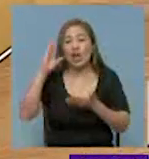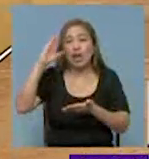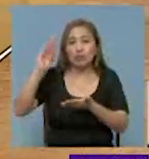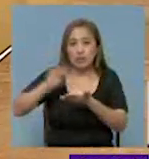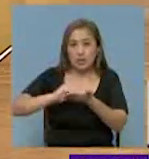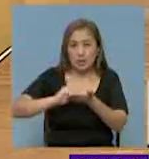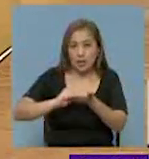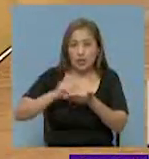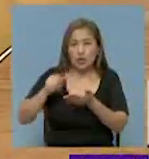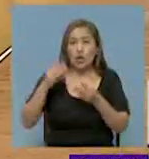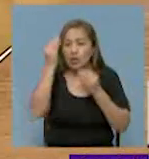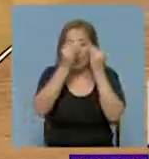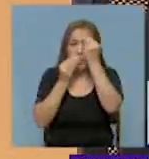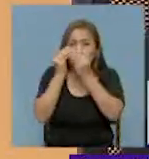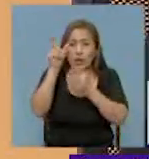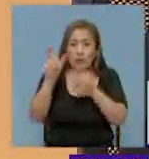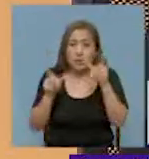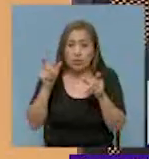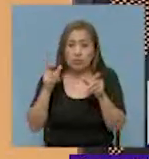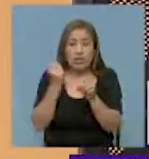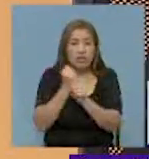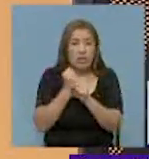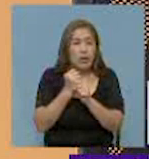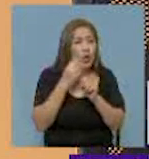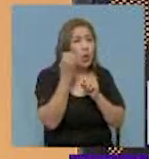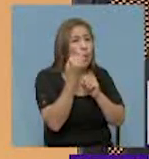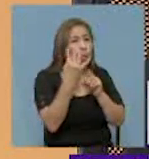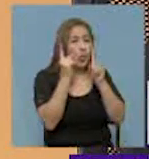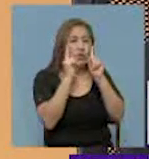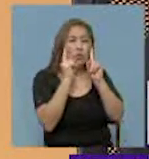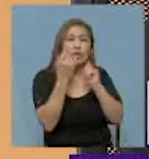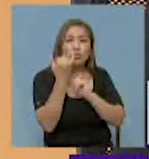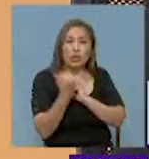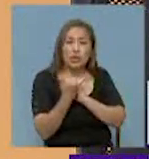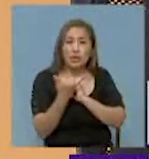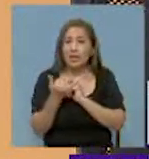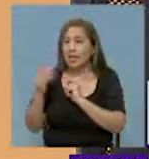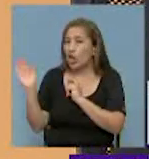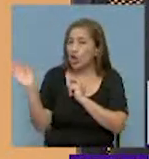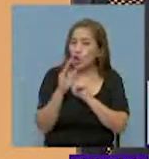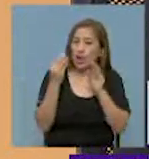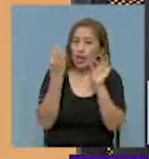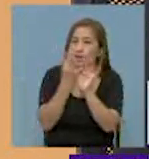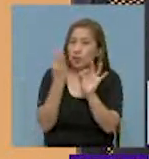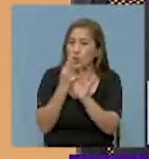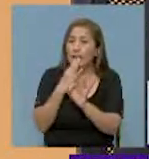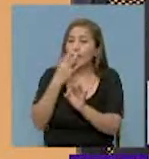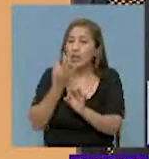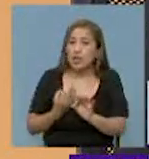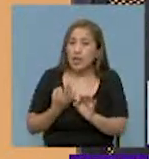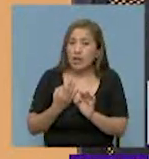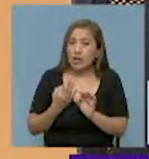nos aflige la gente que cuando quiere o se perciben en todas las instituciones la verdad que